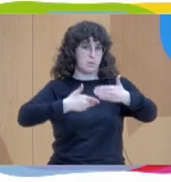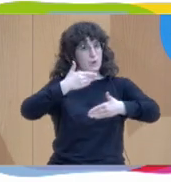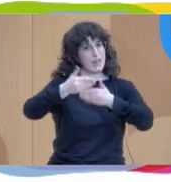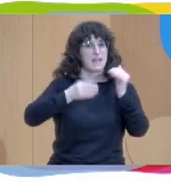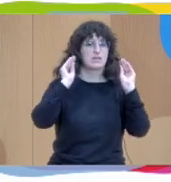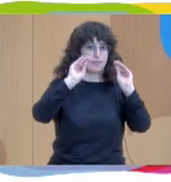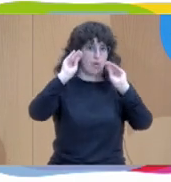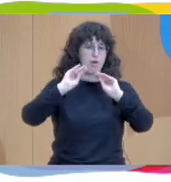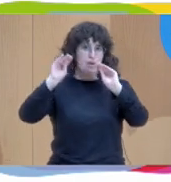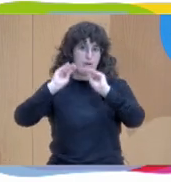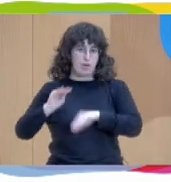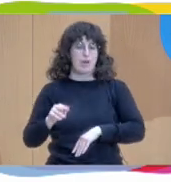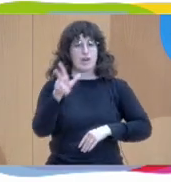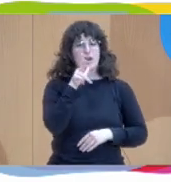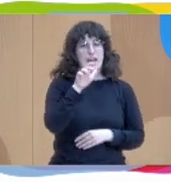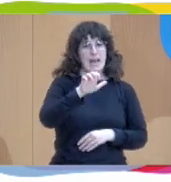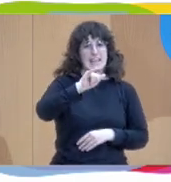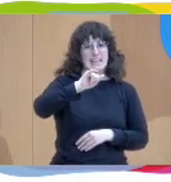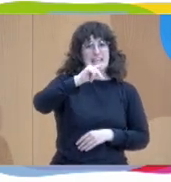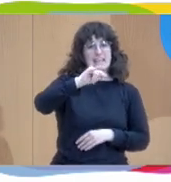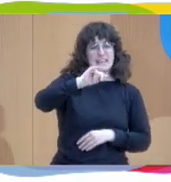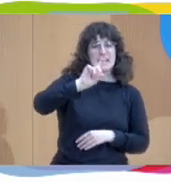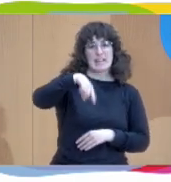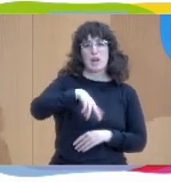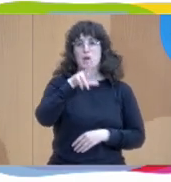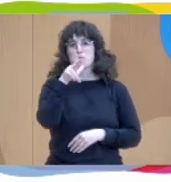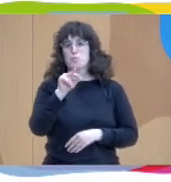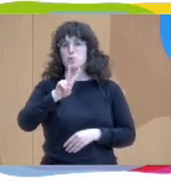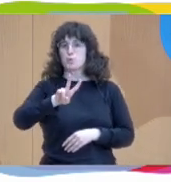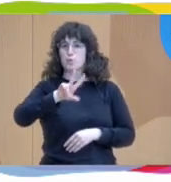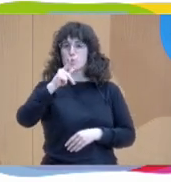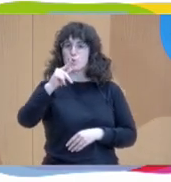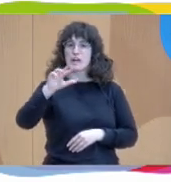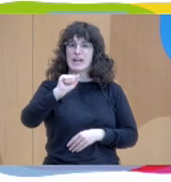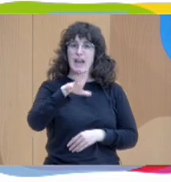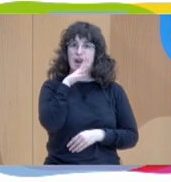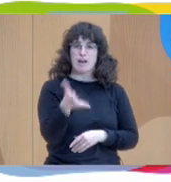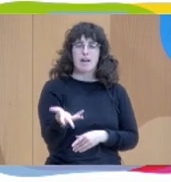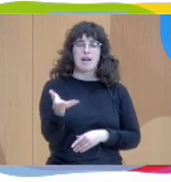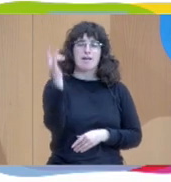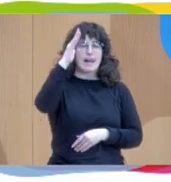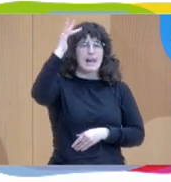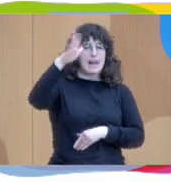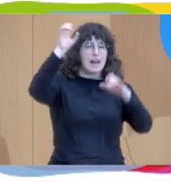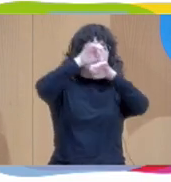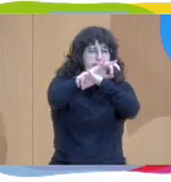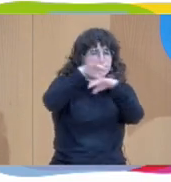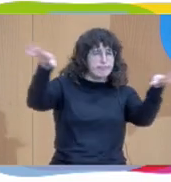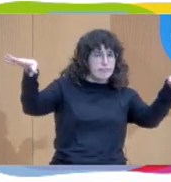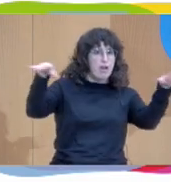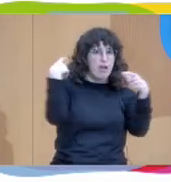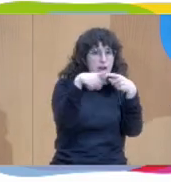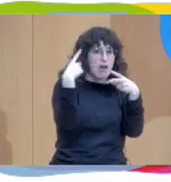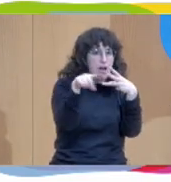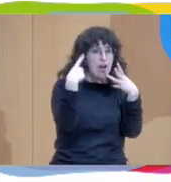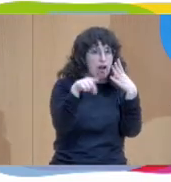a heiki y juca porque Bueno pues nos han inspirado durante todo este tiempo en tantas cosas